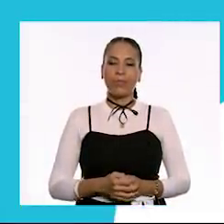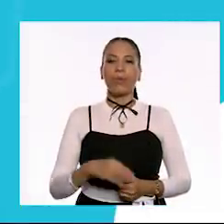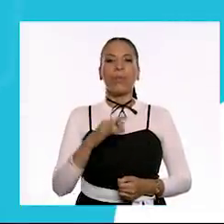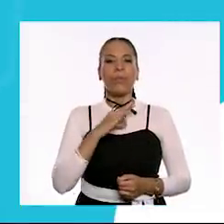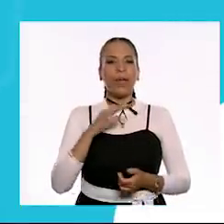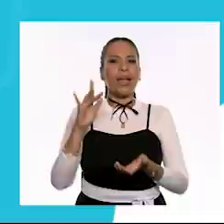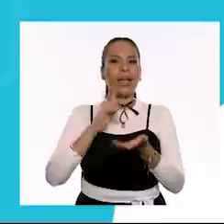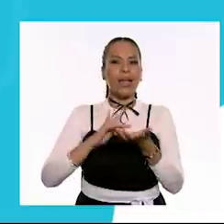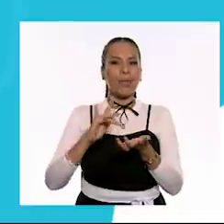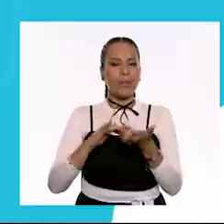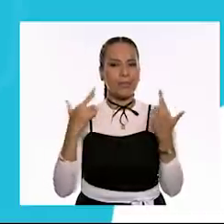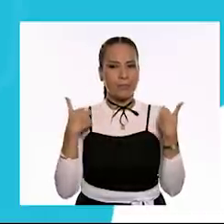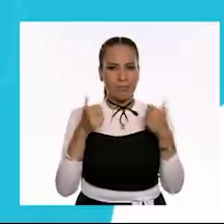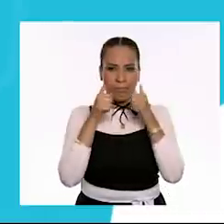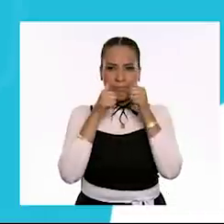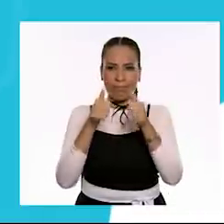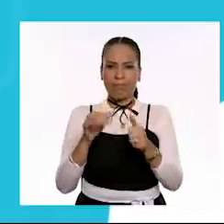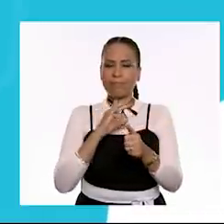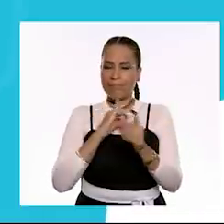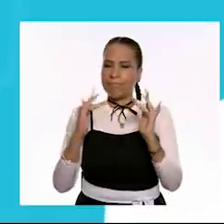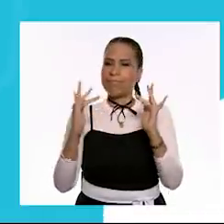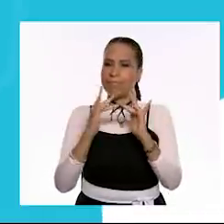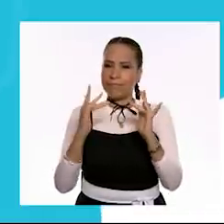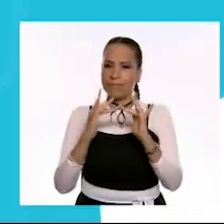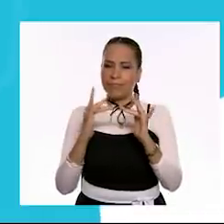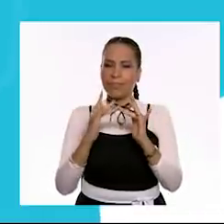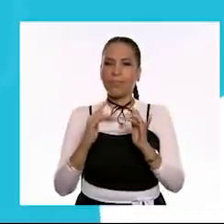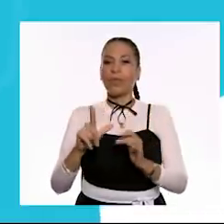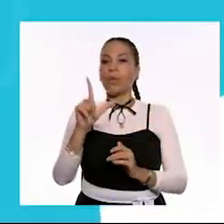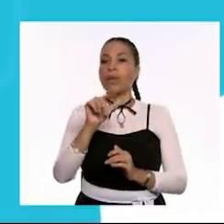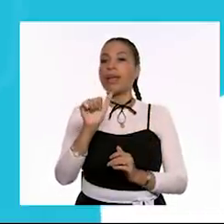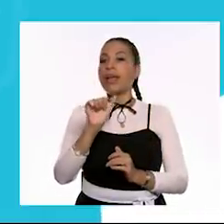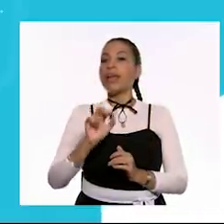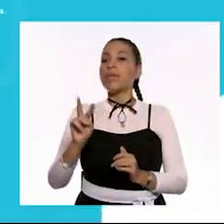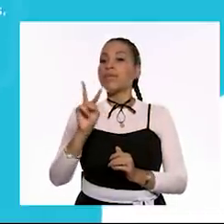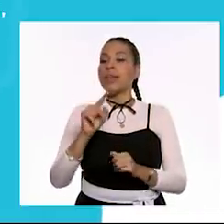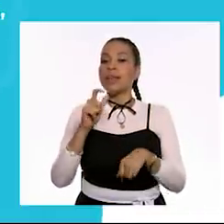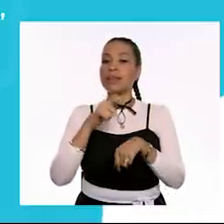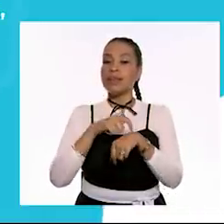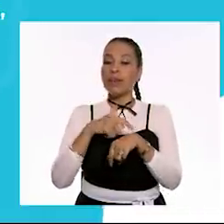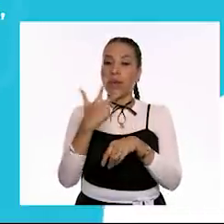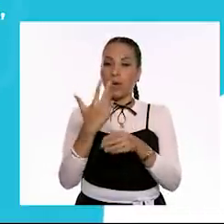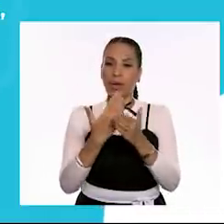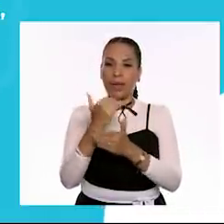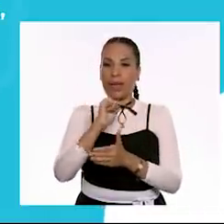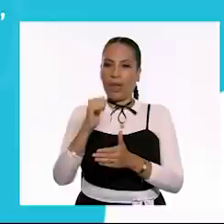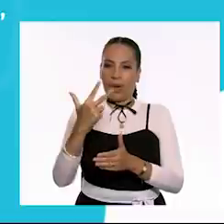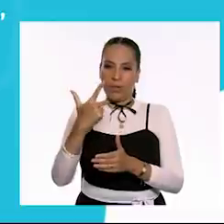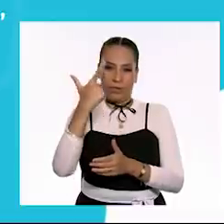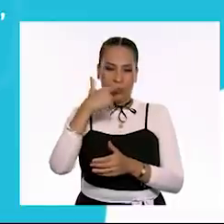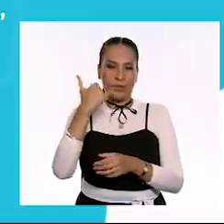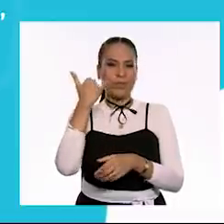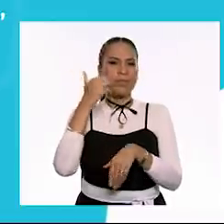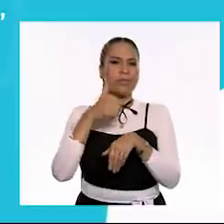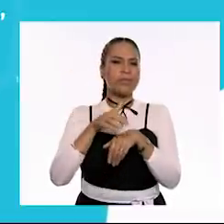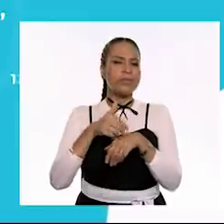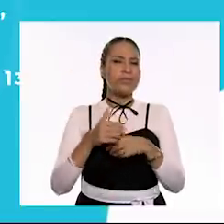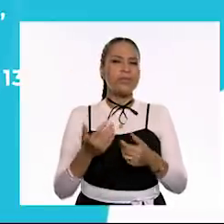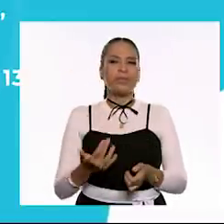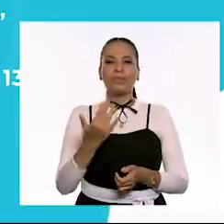Para solicitar apoyo pedagógico, comunícate con maestras y maestros de lunes a viernes de 8 a 20 horas al